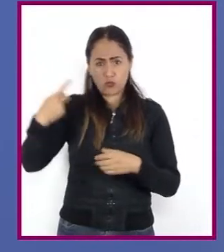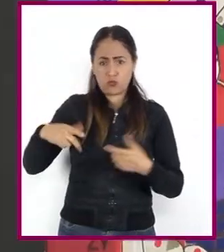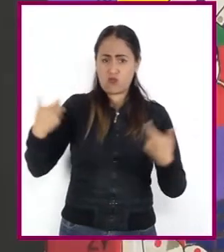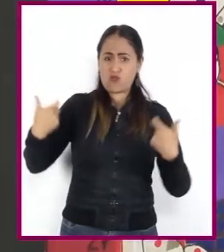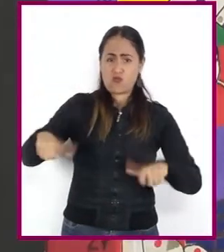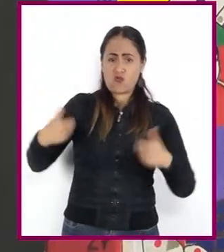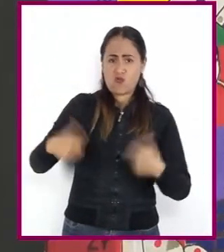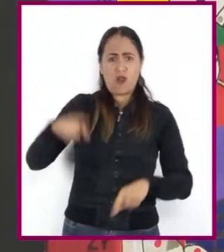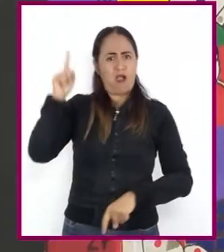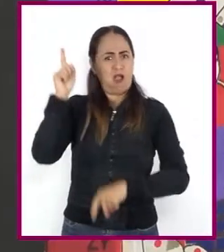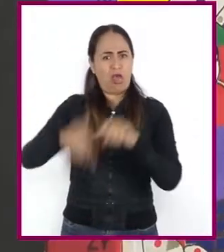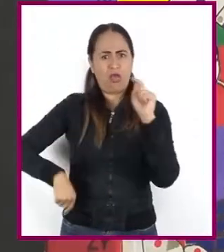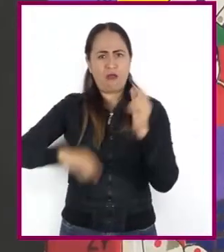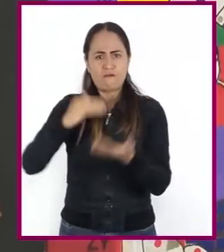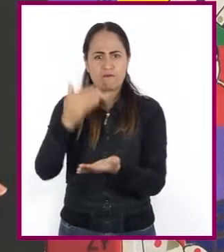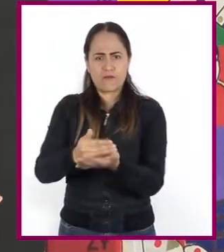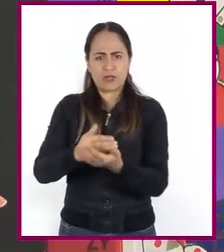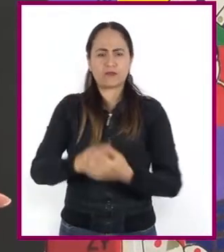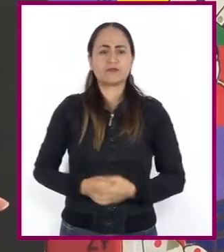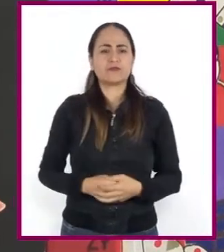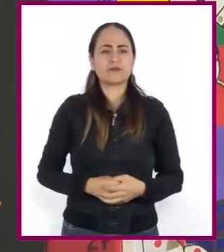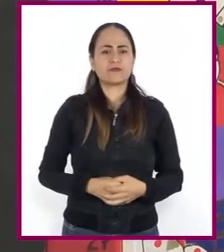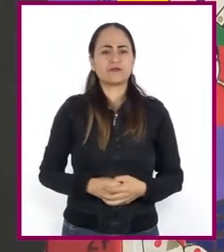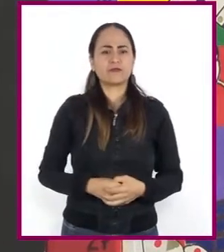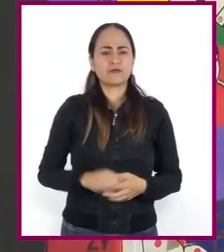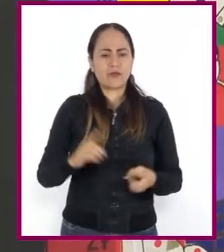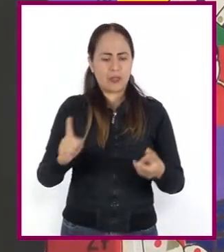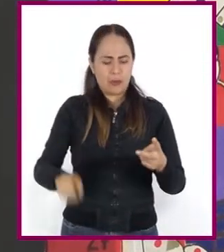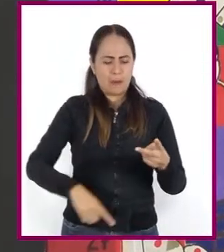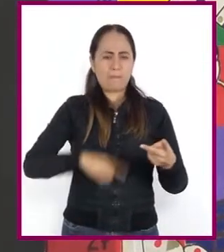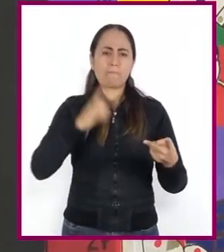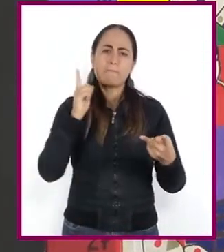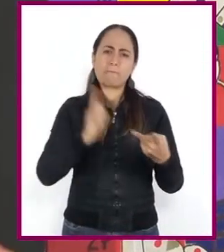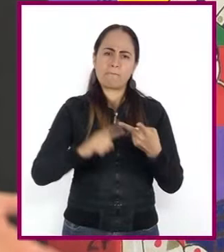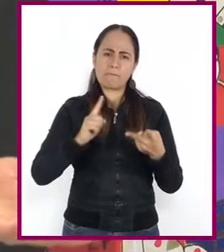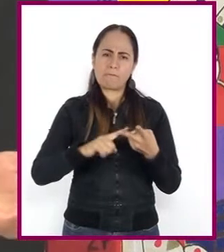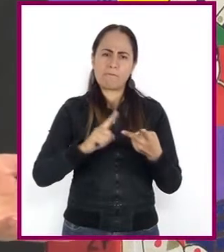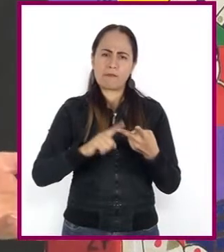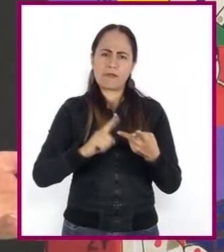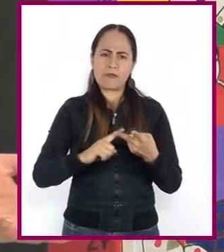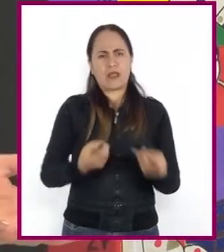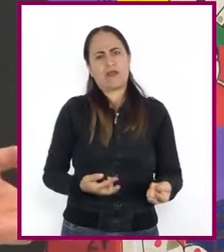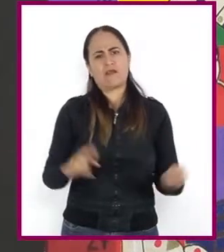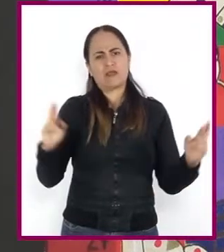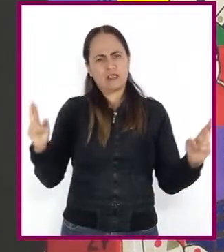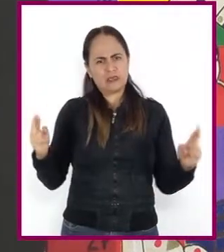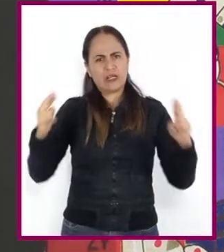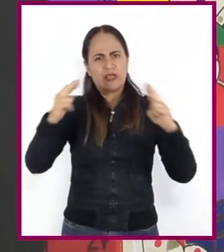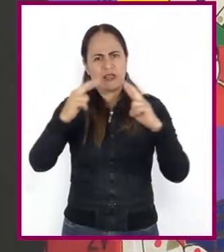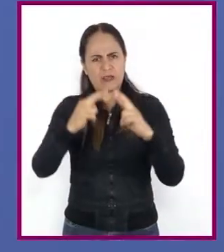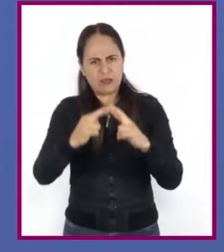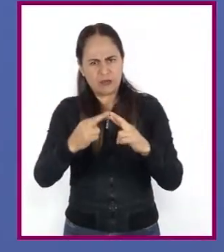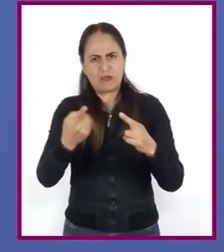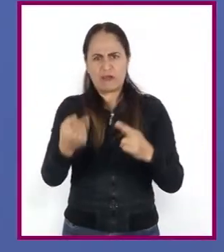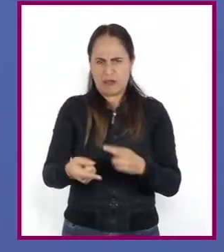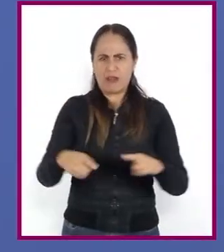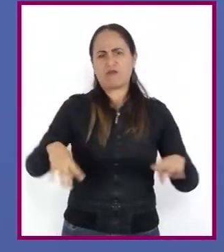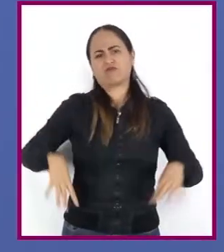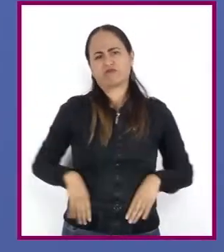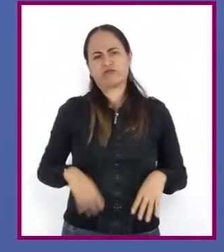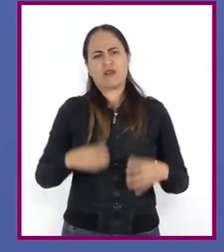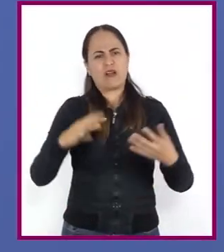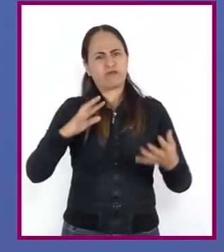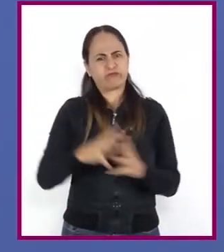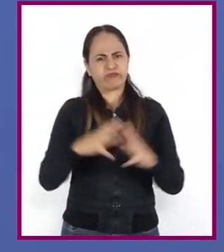absolutismo. Inciso B, una rebelión de carácter religioso protagonizada por el rey